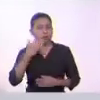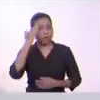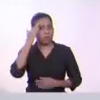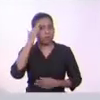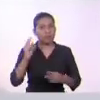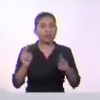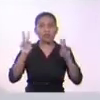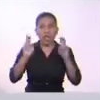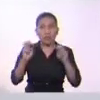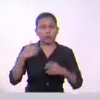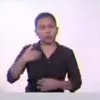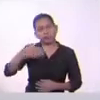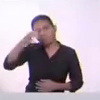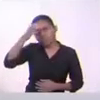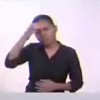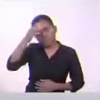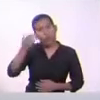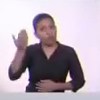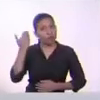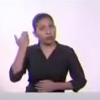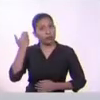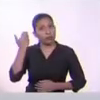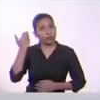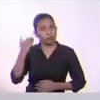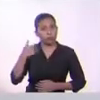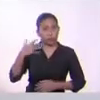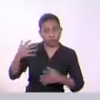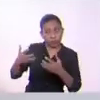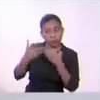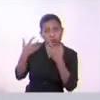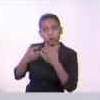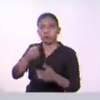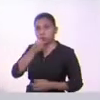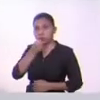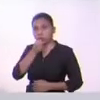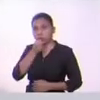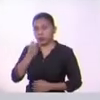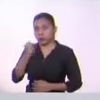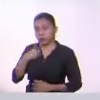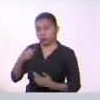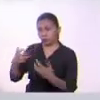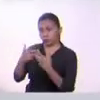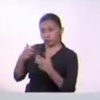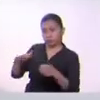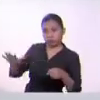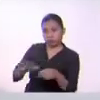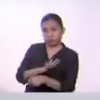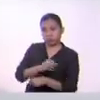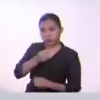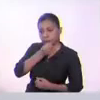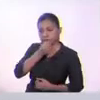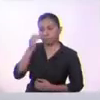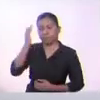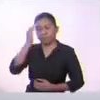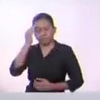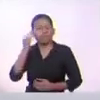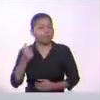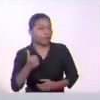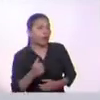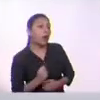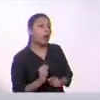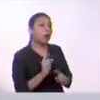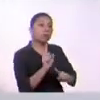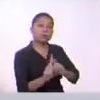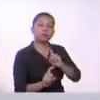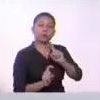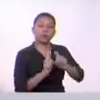tema, pues va a desarrollar algo de carácter delicado, por lo que necesita estar bien